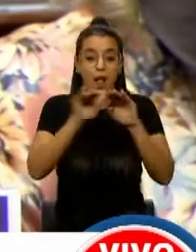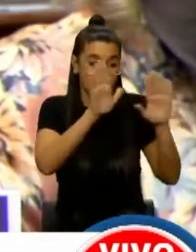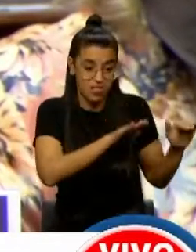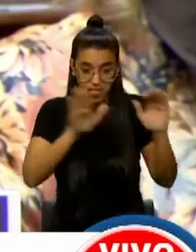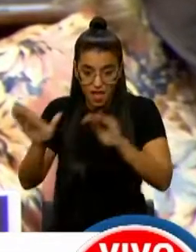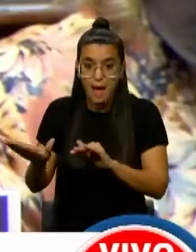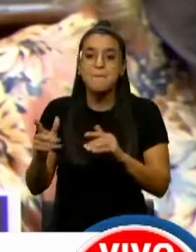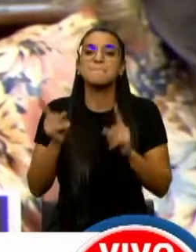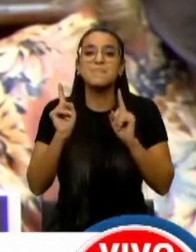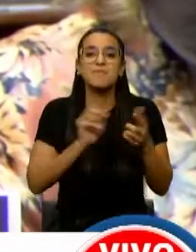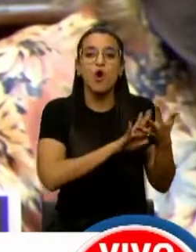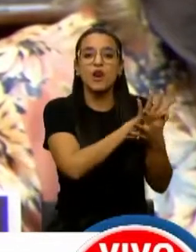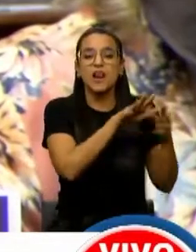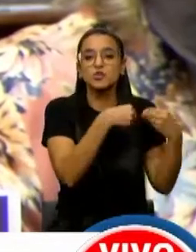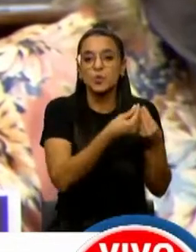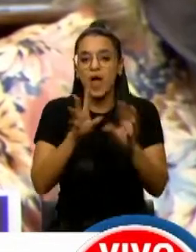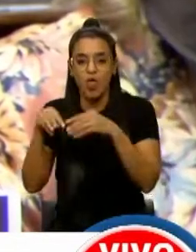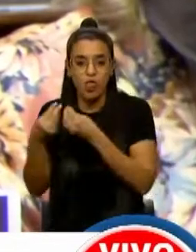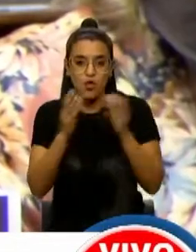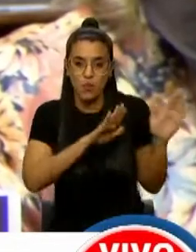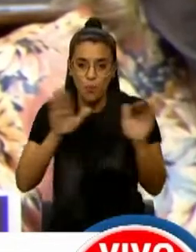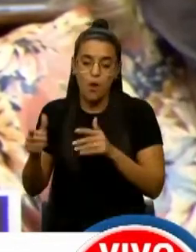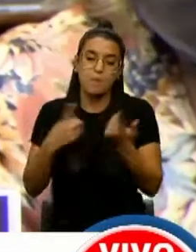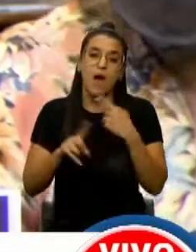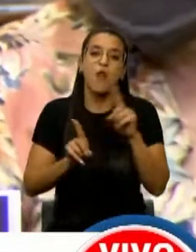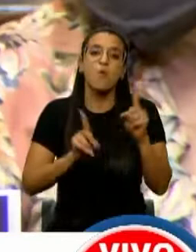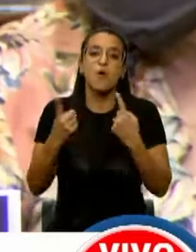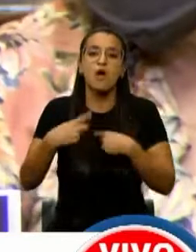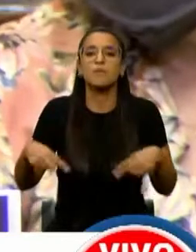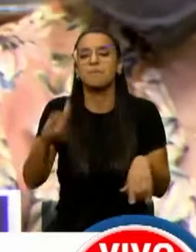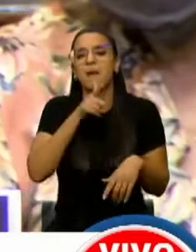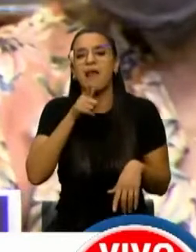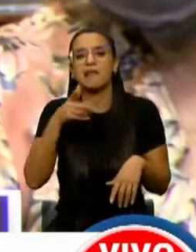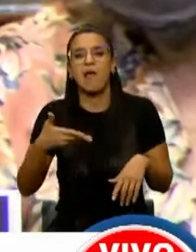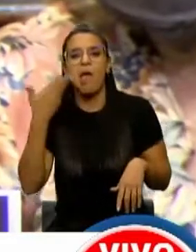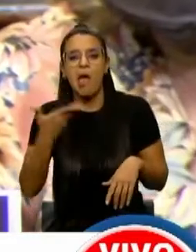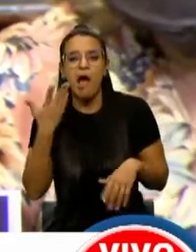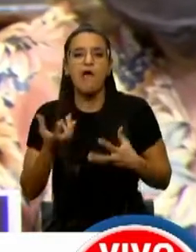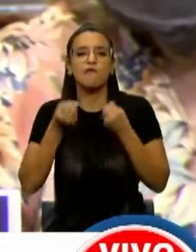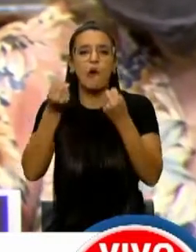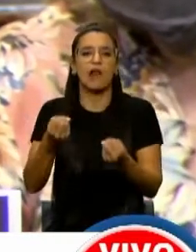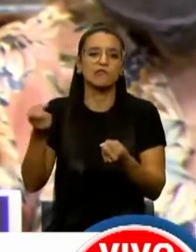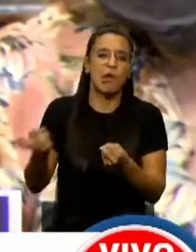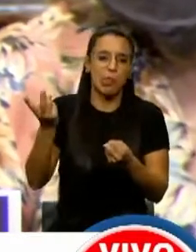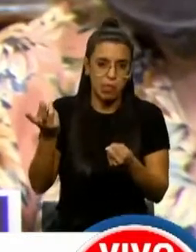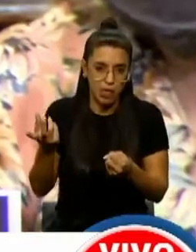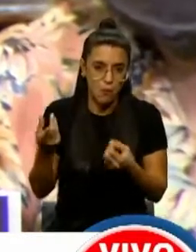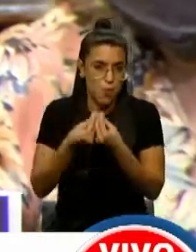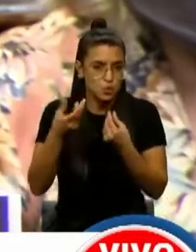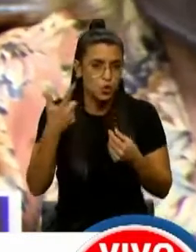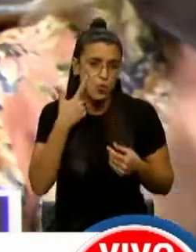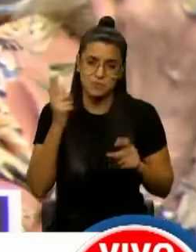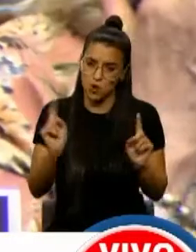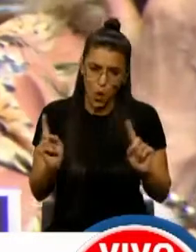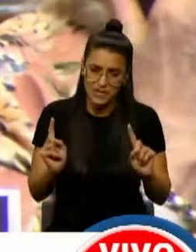condiciones, tener los mismos resultados. Digo esto porque también algunas cosas sonaron como peyorativo al esfuerzo que hacen muchos municipios. Pero